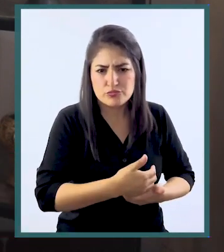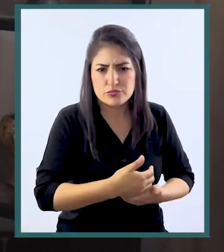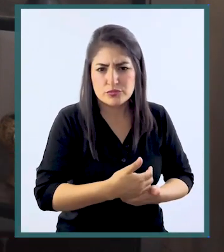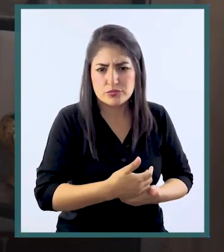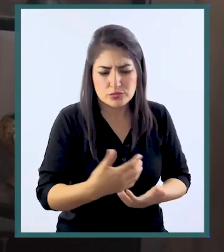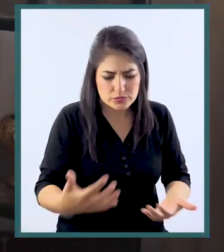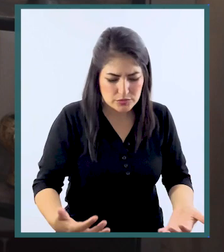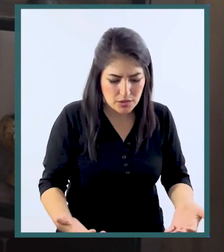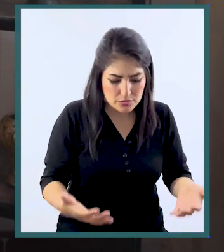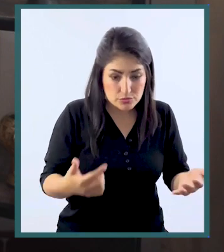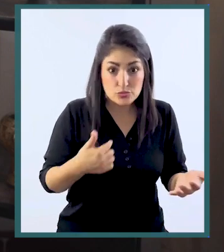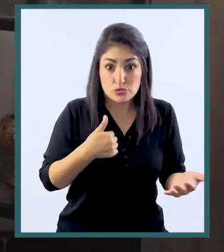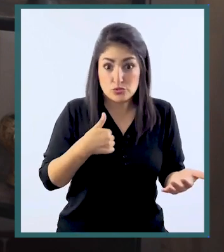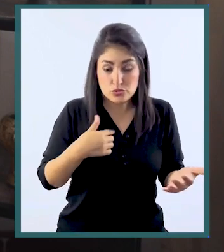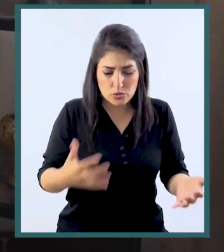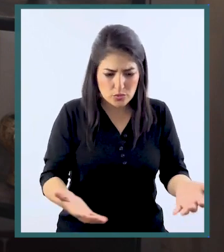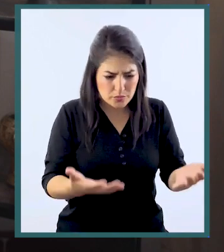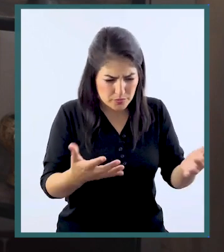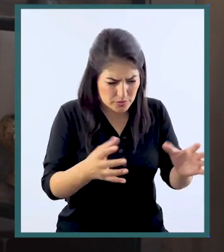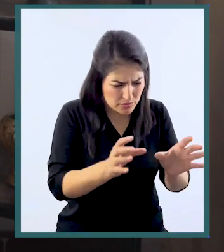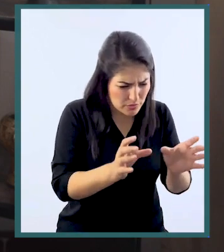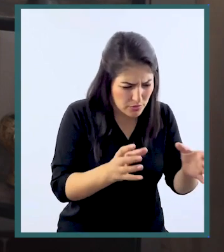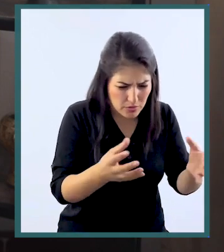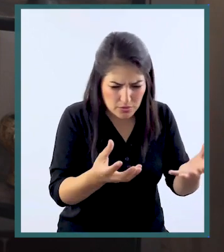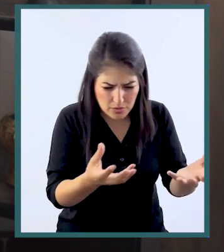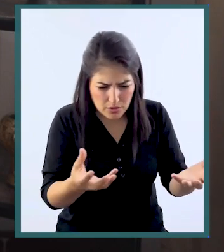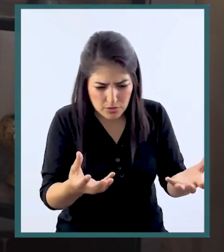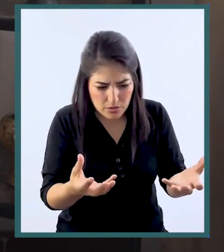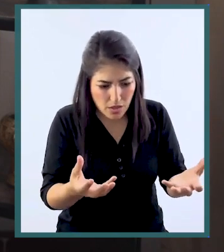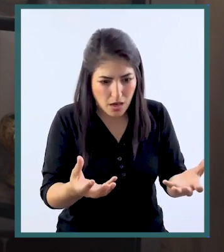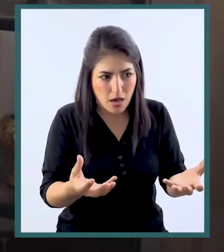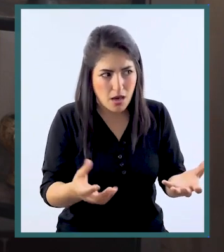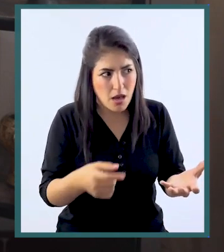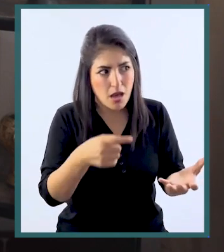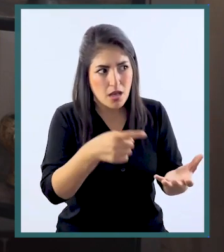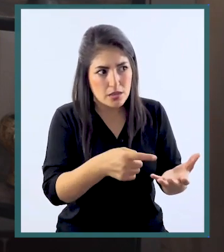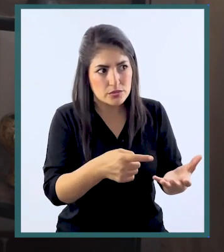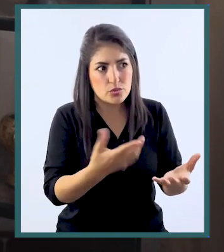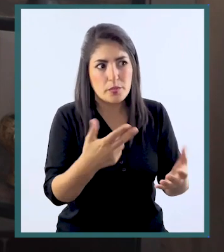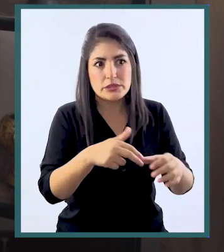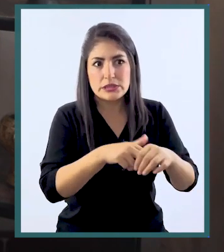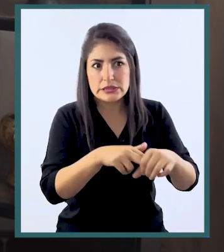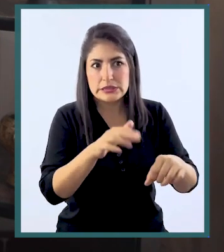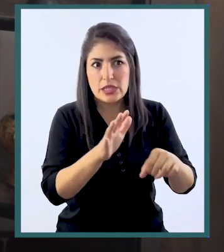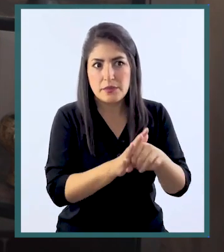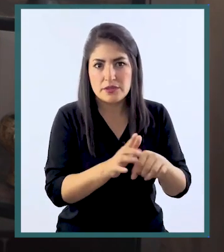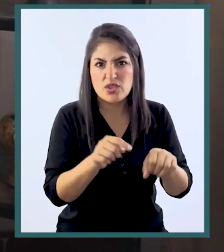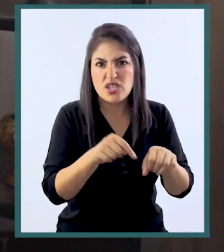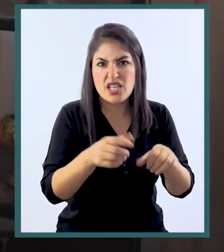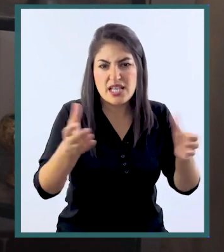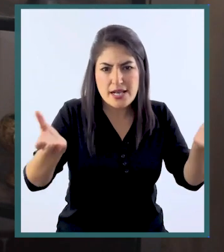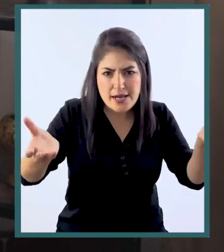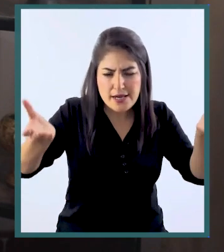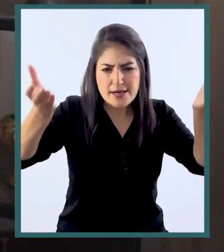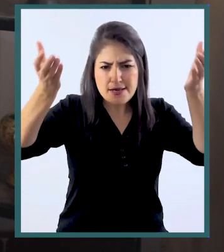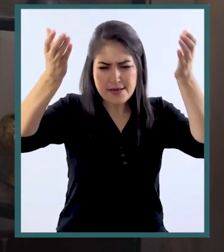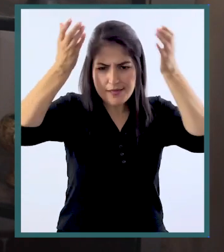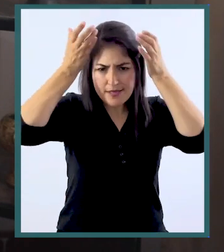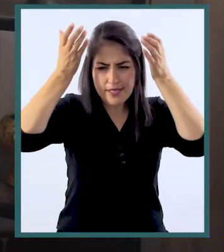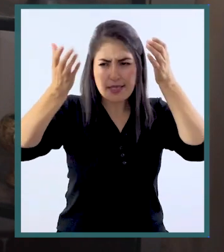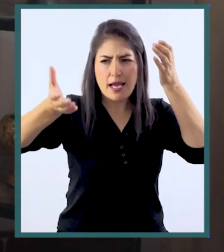los cuales obviamente podía darme cuenta que estábamos frente a un cementerio real, a un cementerio